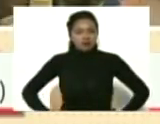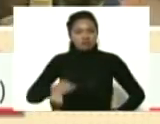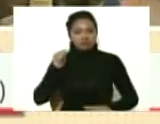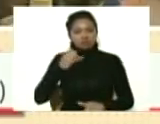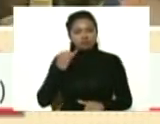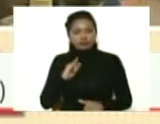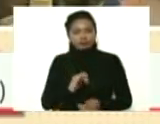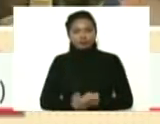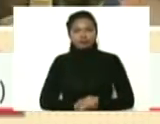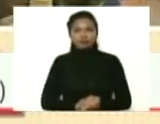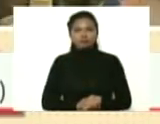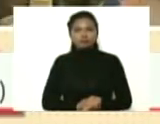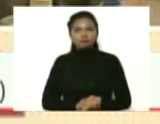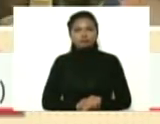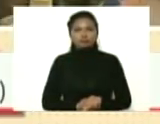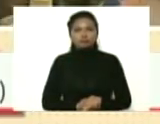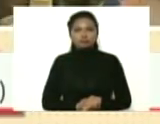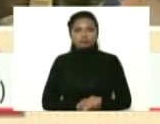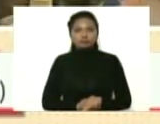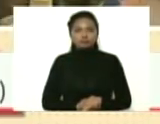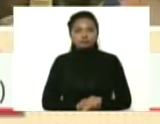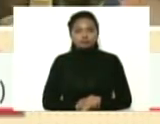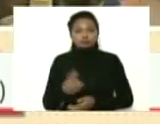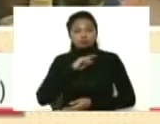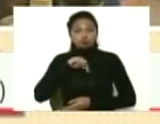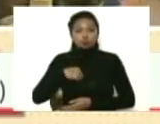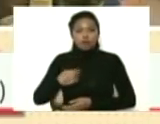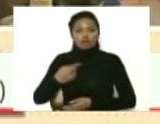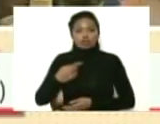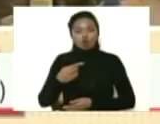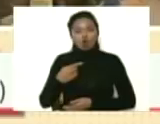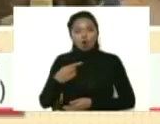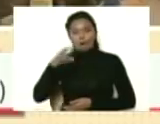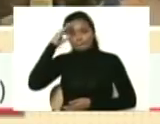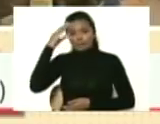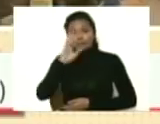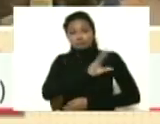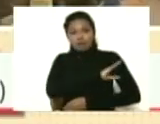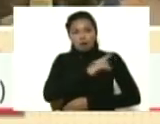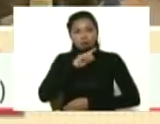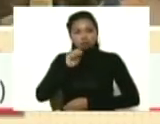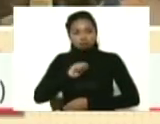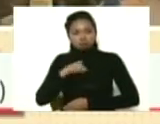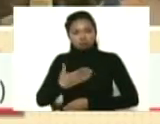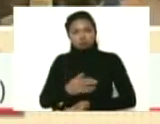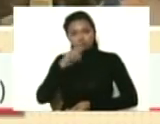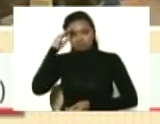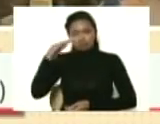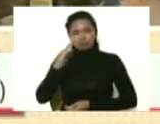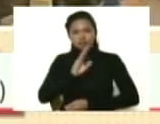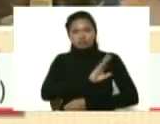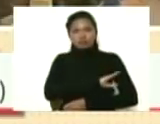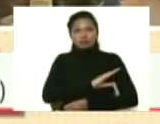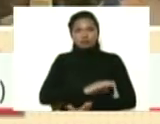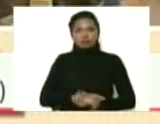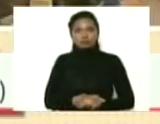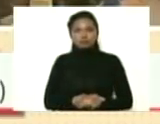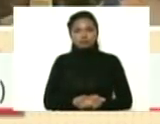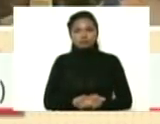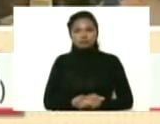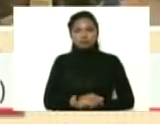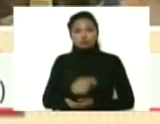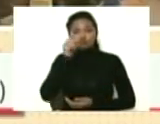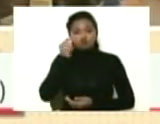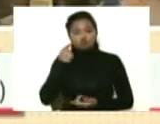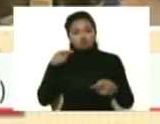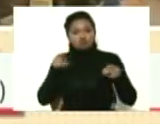Bolivariana para nuestros milicianos. Nuestros milicianos y milicianas. Y bueno,